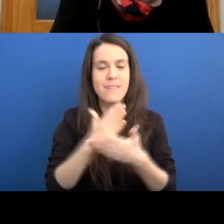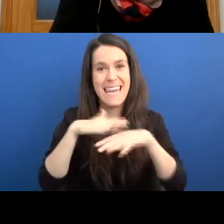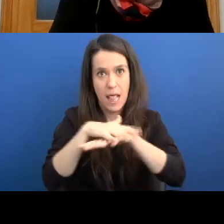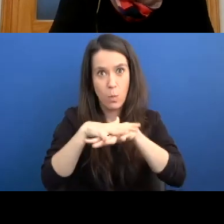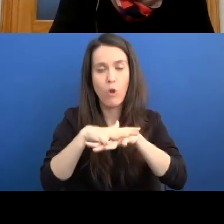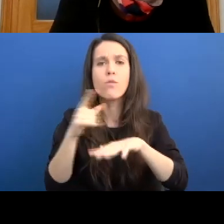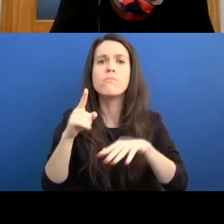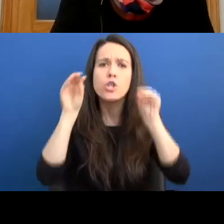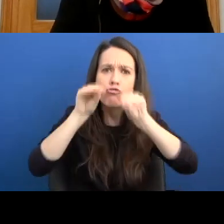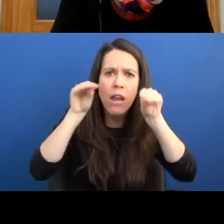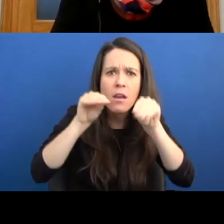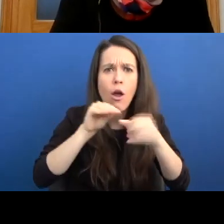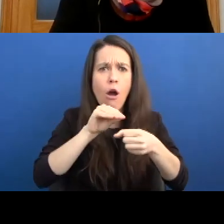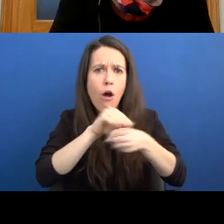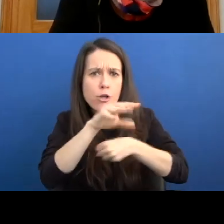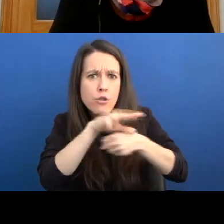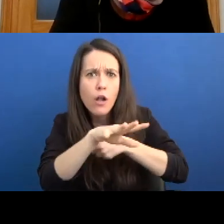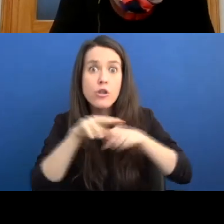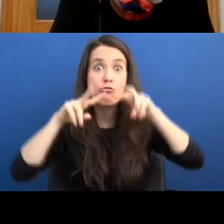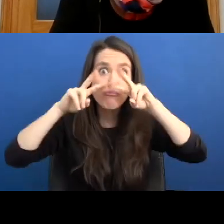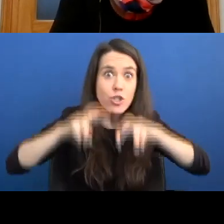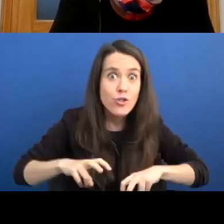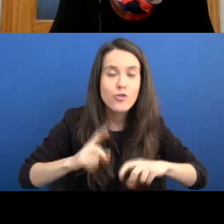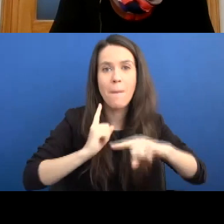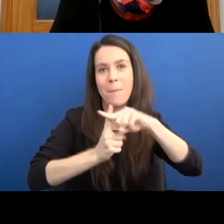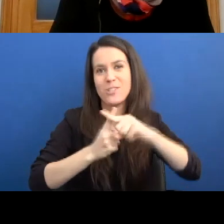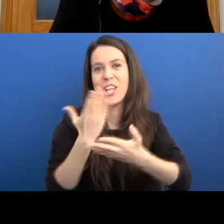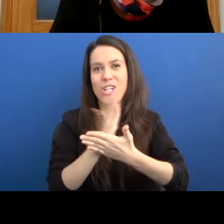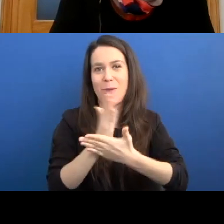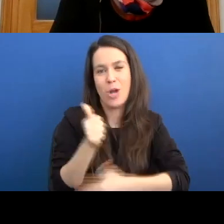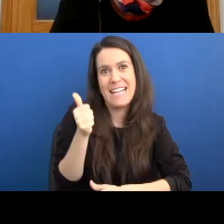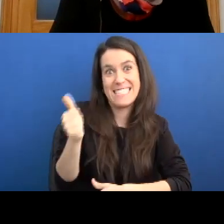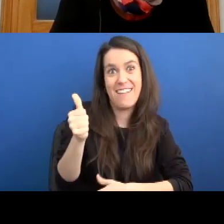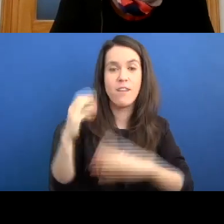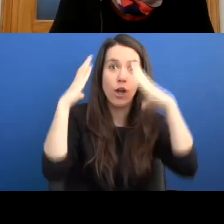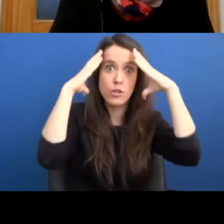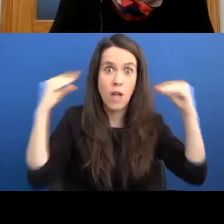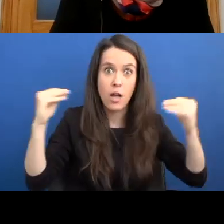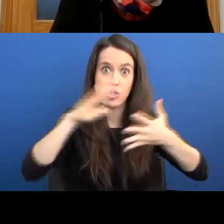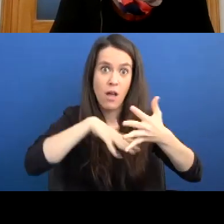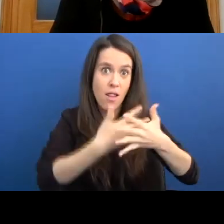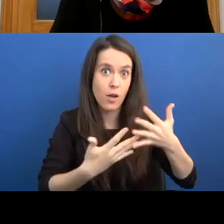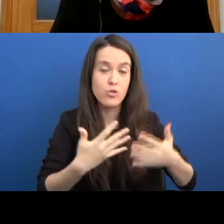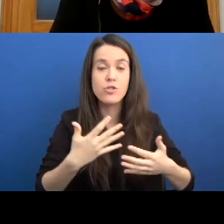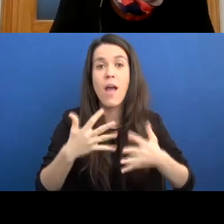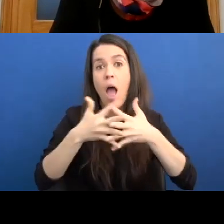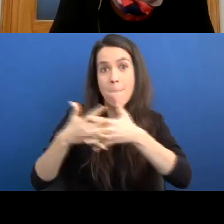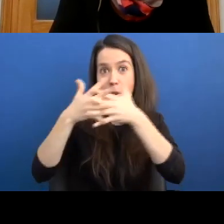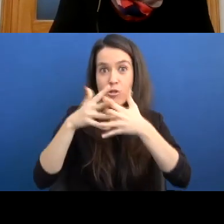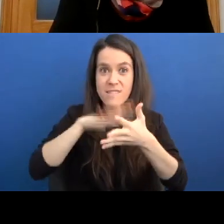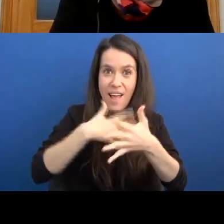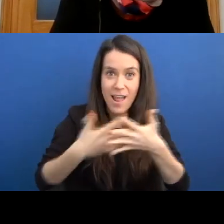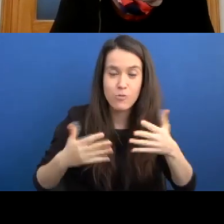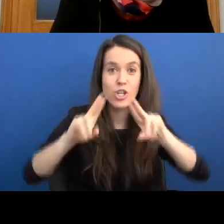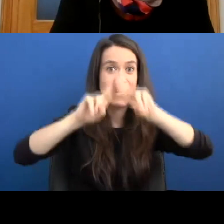de AIC. Ella es consultora, investigadora, formadora e intérprete. Tiene holandés en su